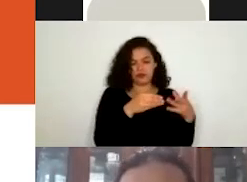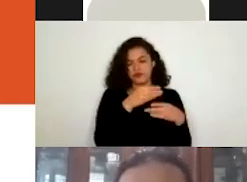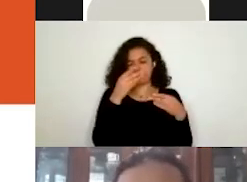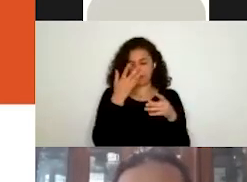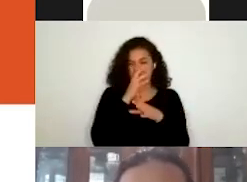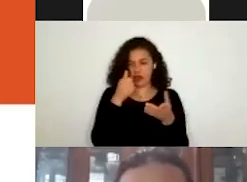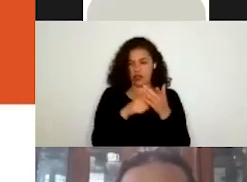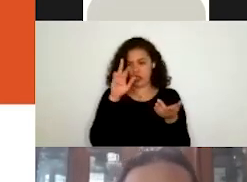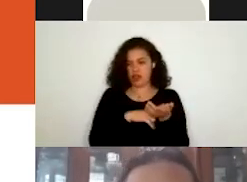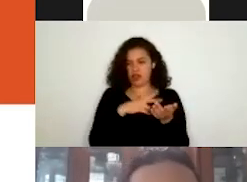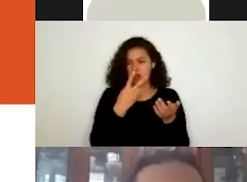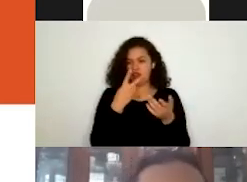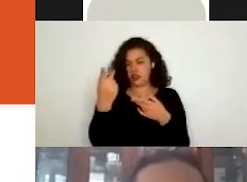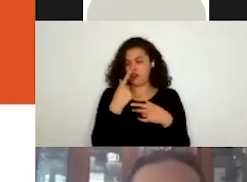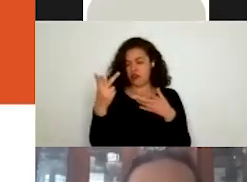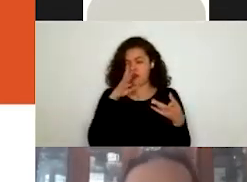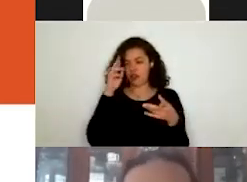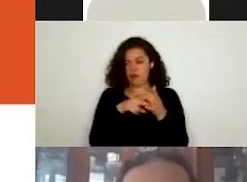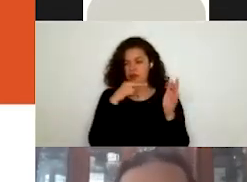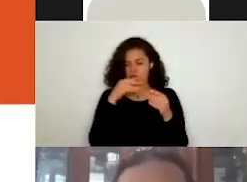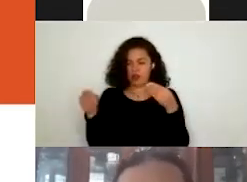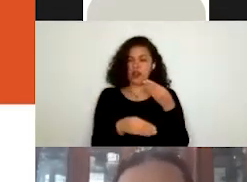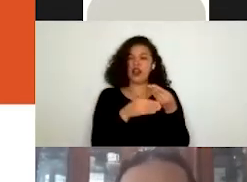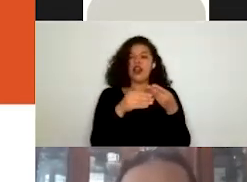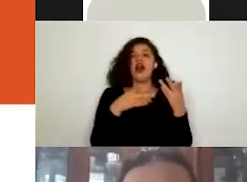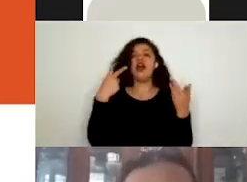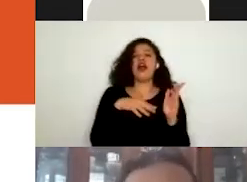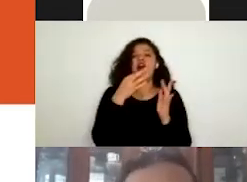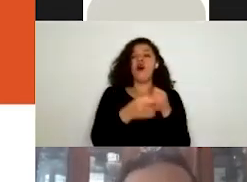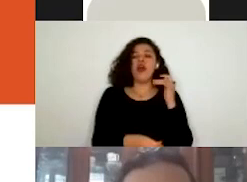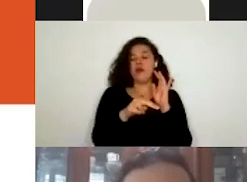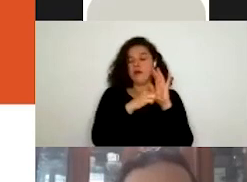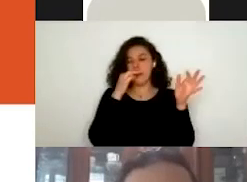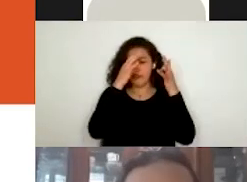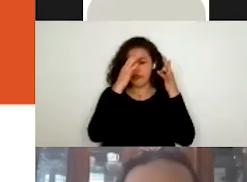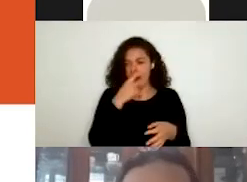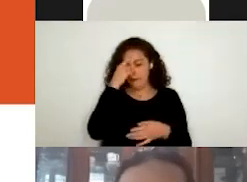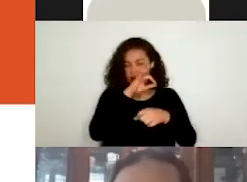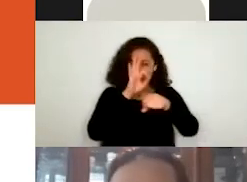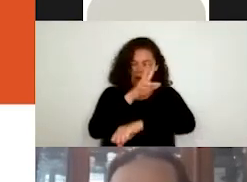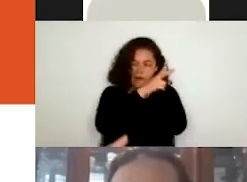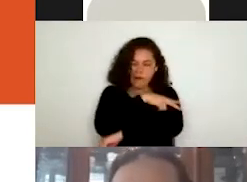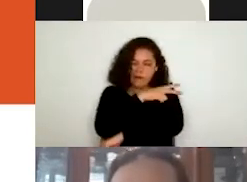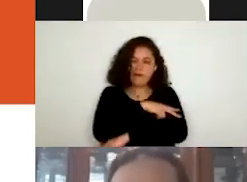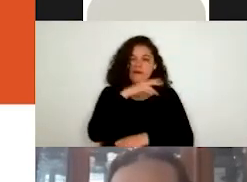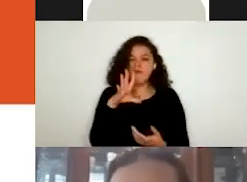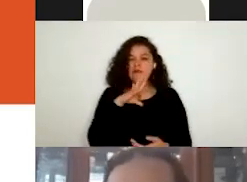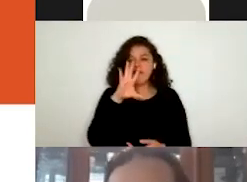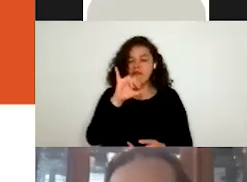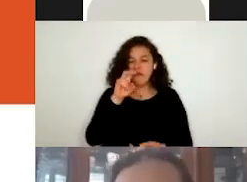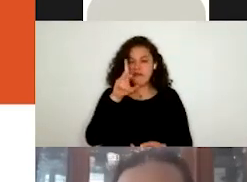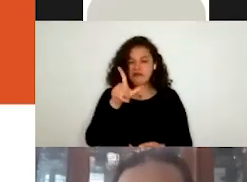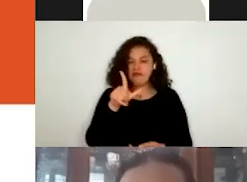corresponsabilidad. Esta última la firma el responsable oficial de protección civil. Y una póliza de seguro